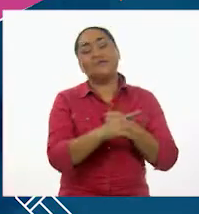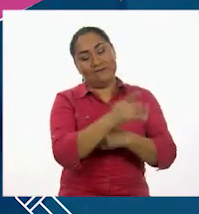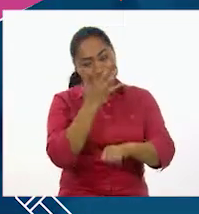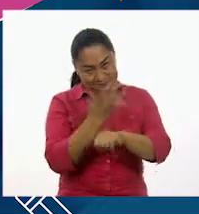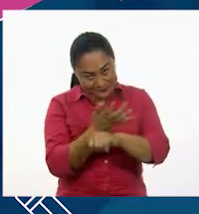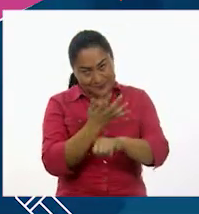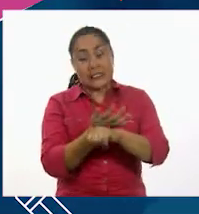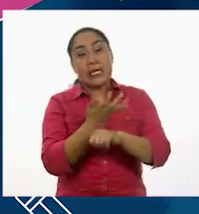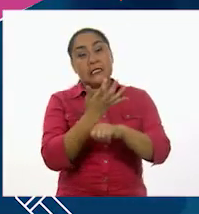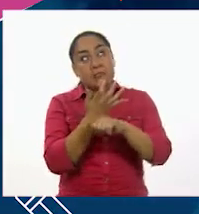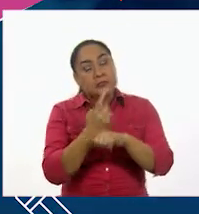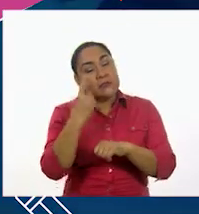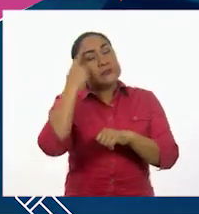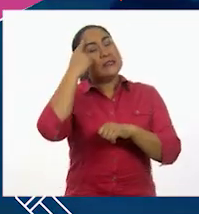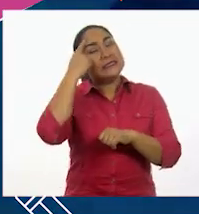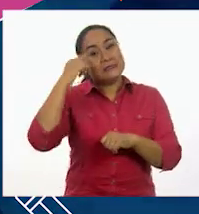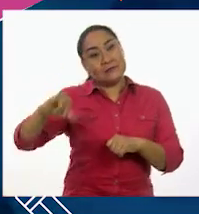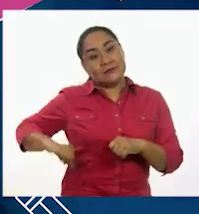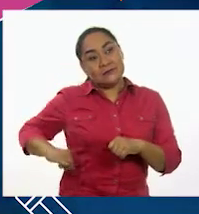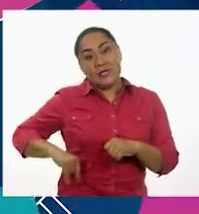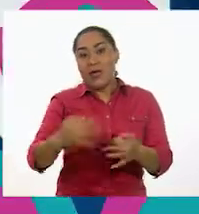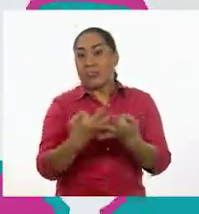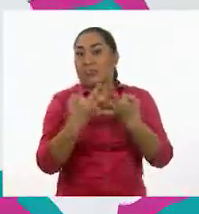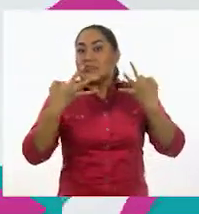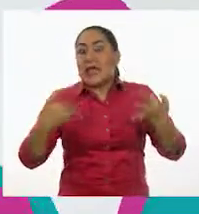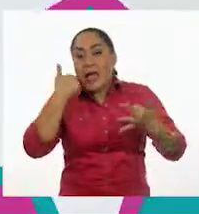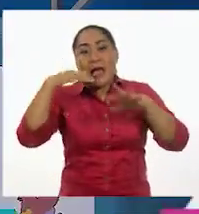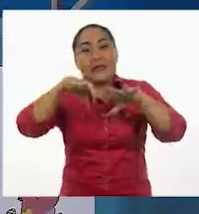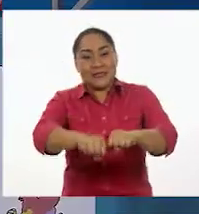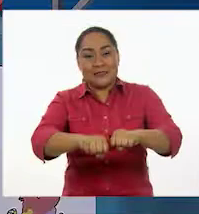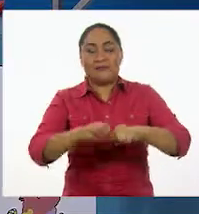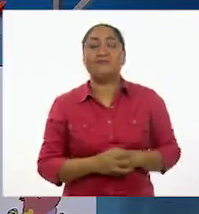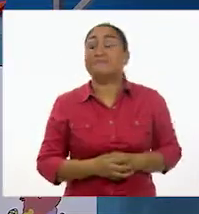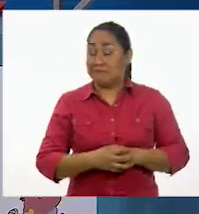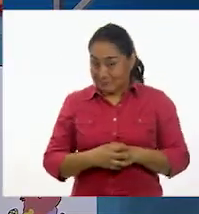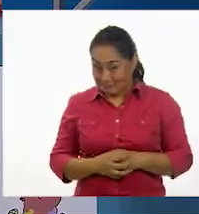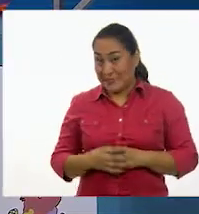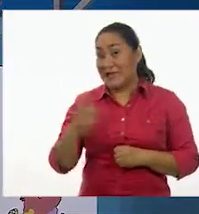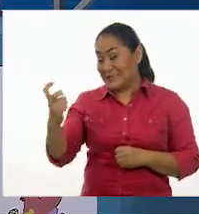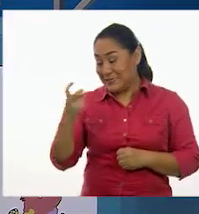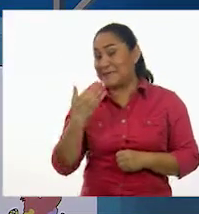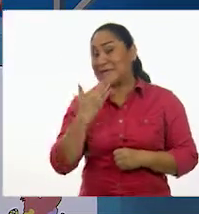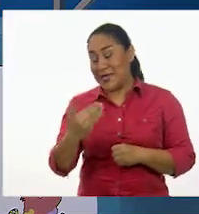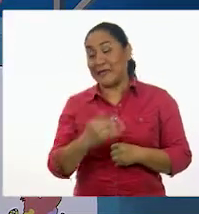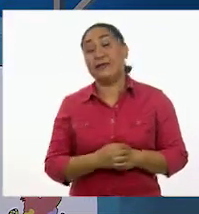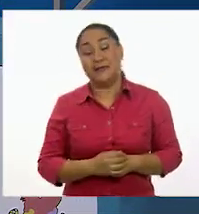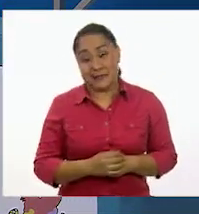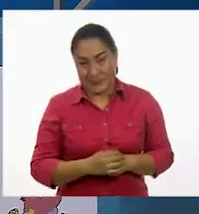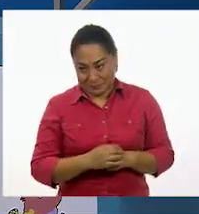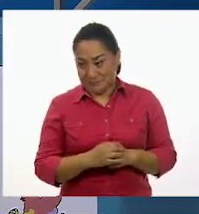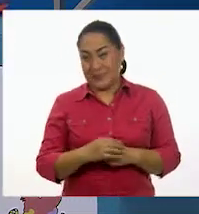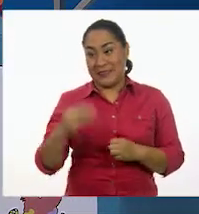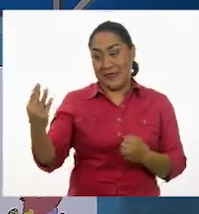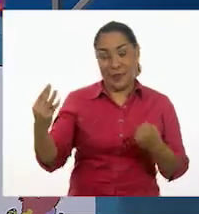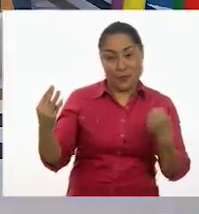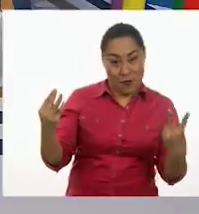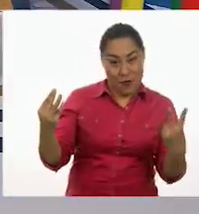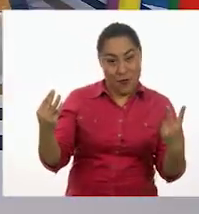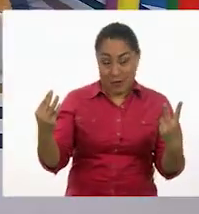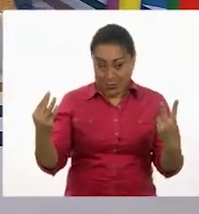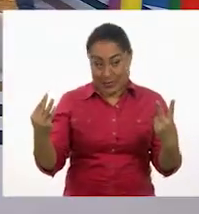Unidos estaba interesado en nuestro territorio. Excelente, Juan Carlos. Ahora vamos 3 contra 2.